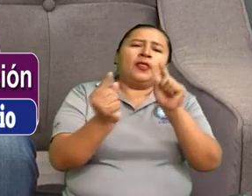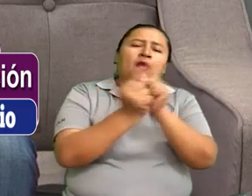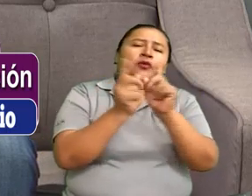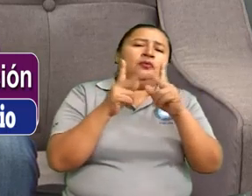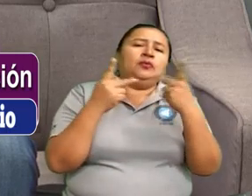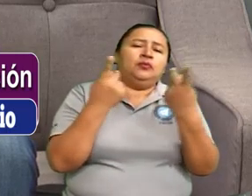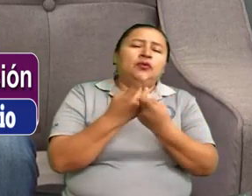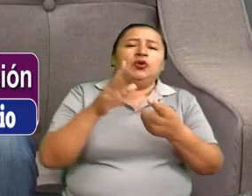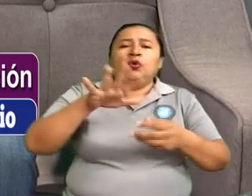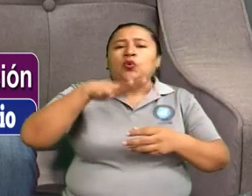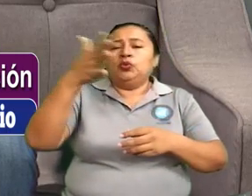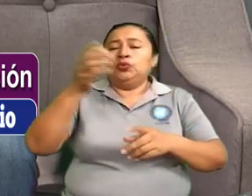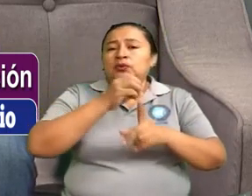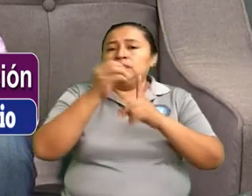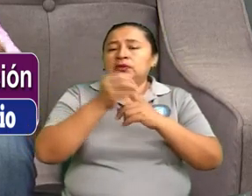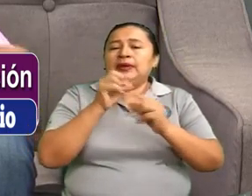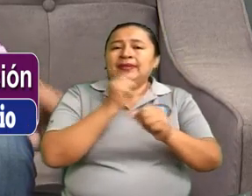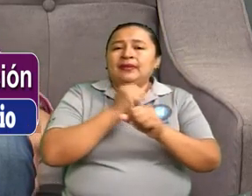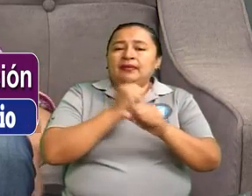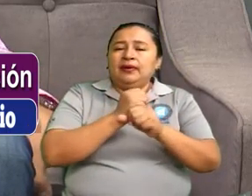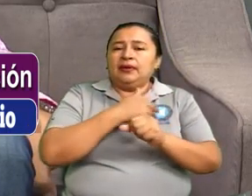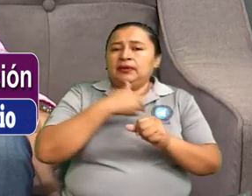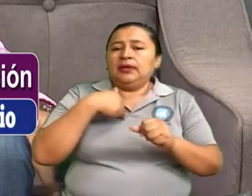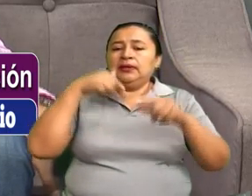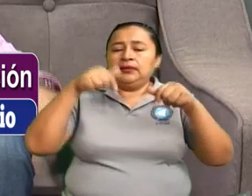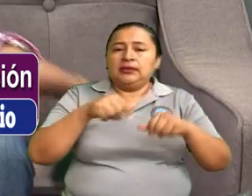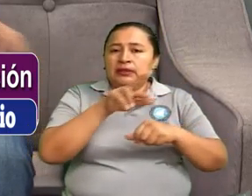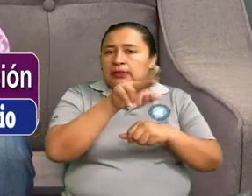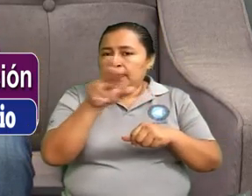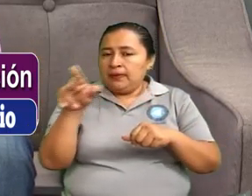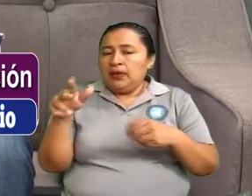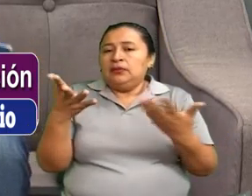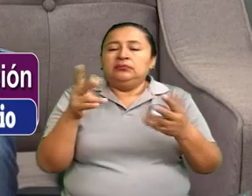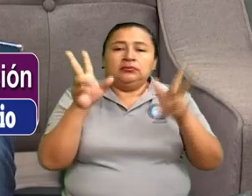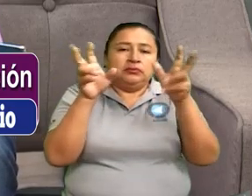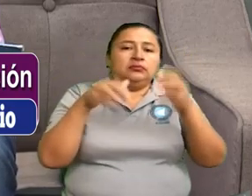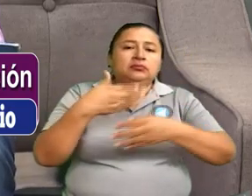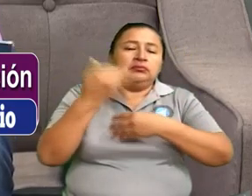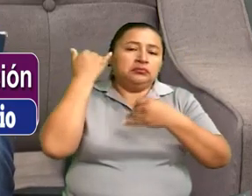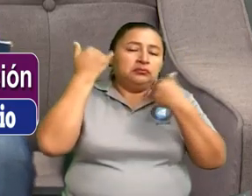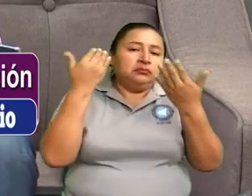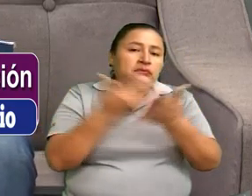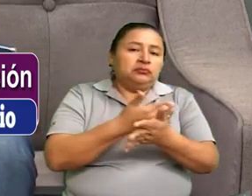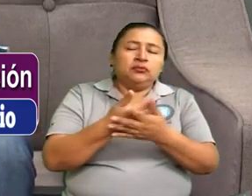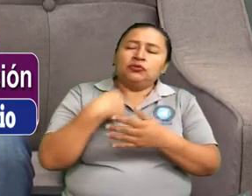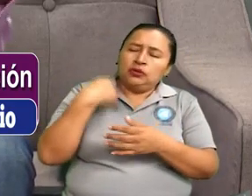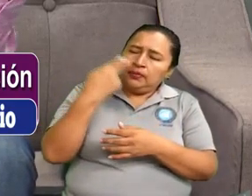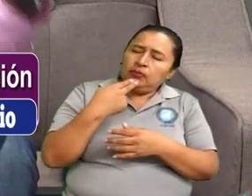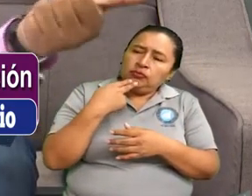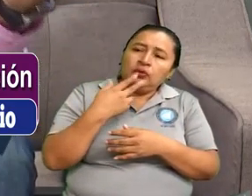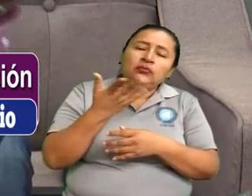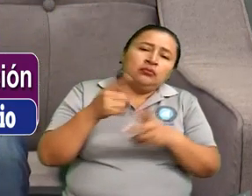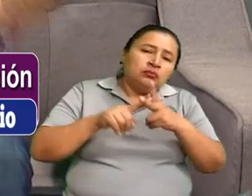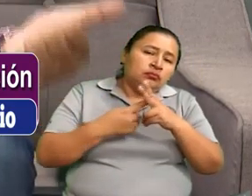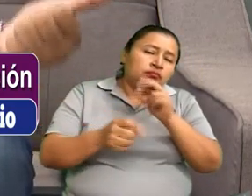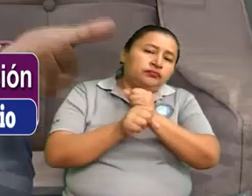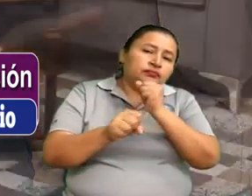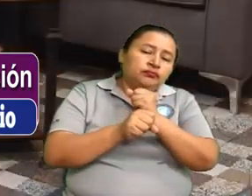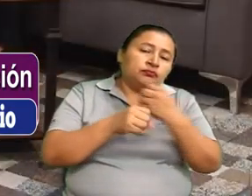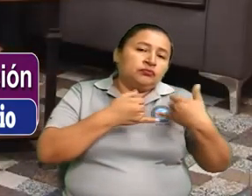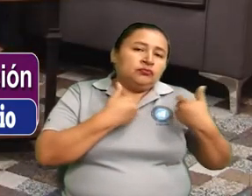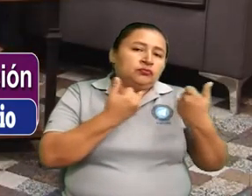demás organizaciones que trabajan y atienden esta misma temática de emprendimiento. Y ahí le pregunto, a partir del trabajo interinstitucional